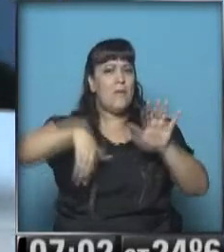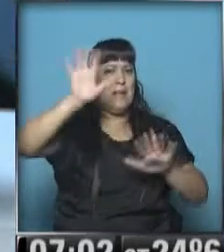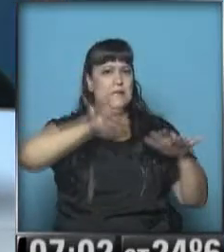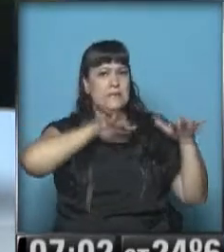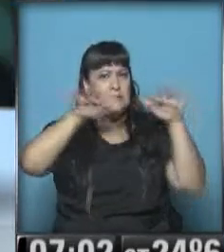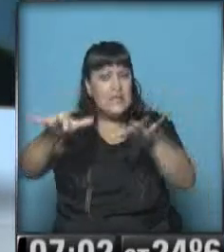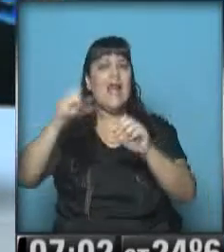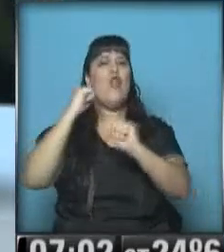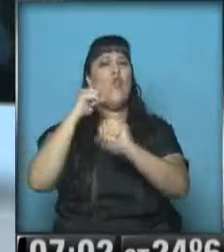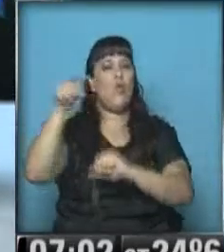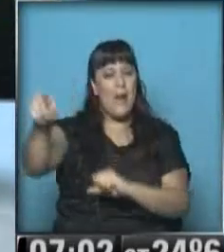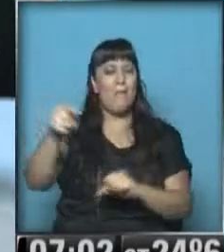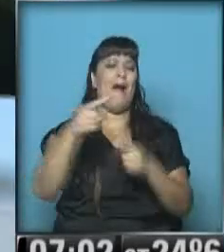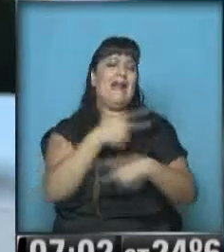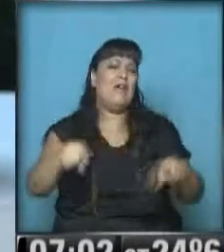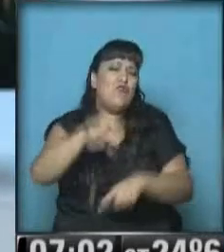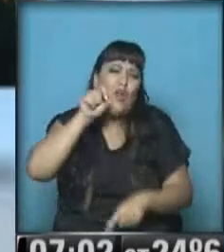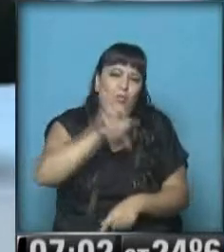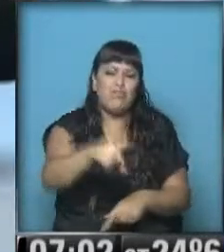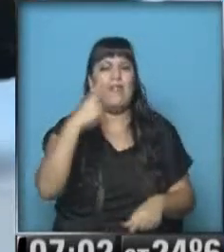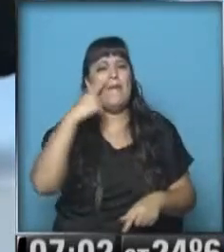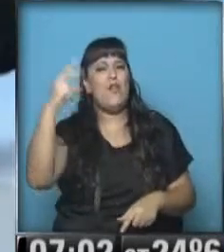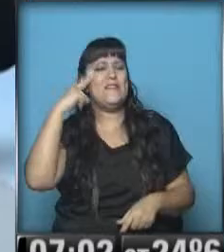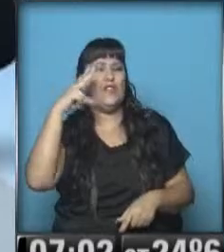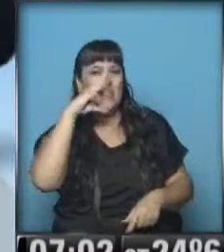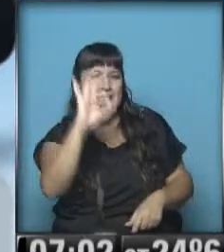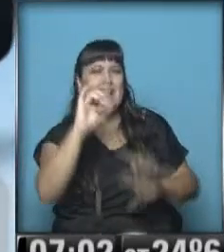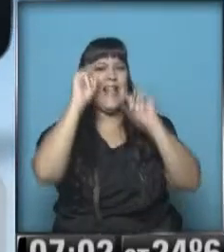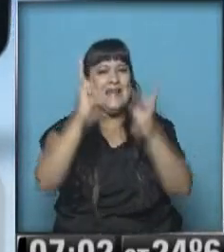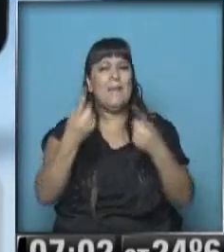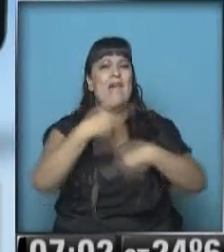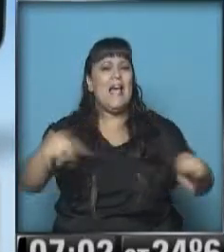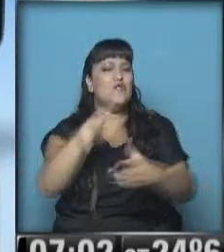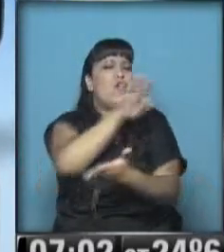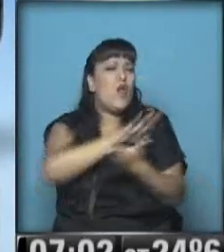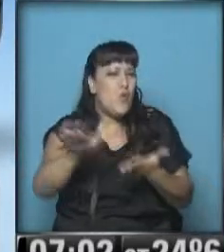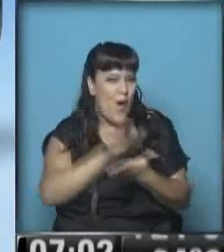Nos faltaron los clásicos de los 70 y las nuevas canciones de su último disco.